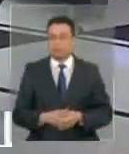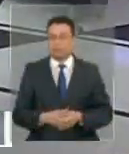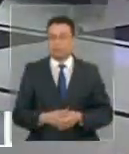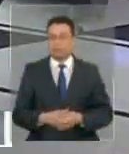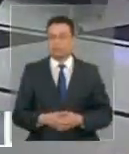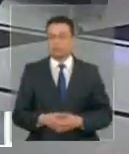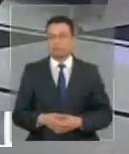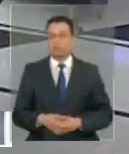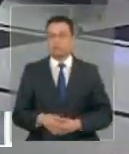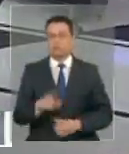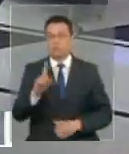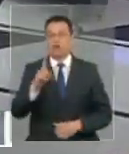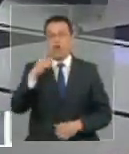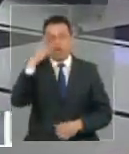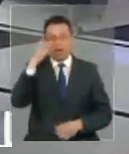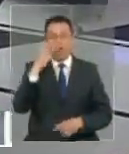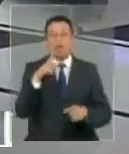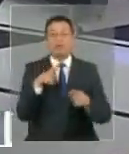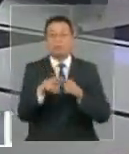No creo que se termine, dijo la señora Miriam.